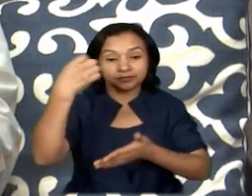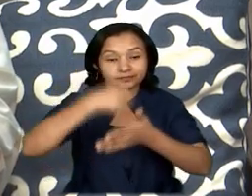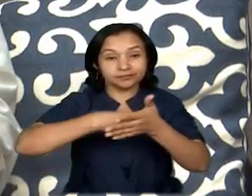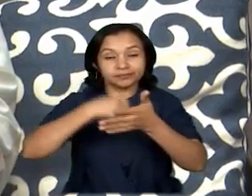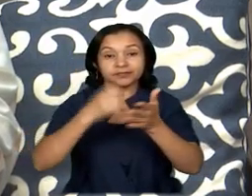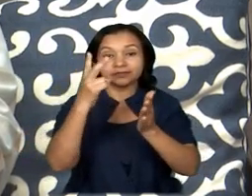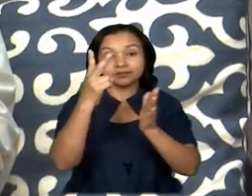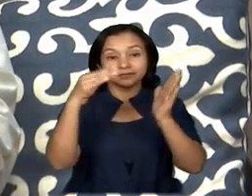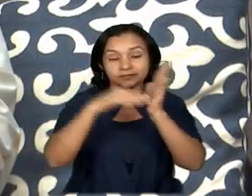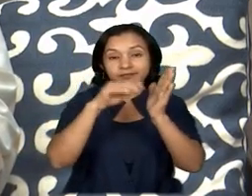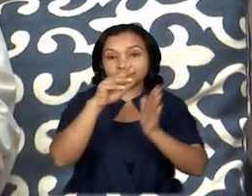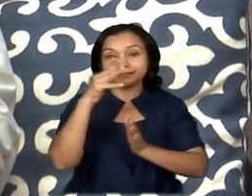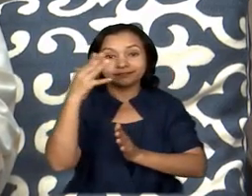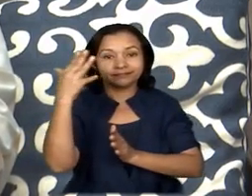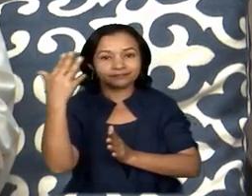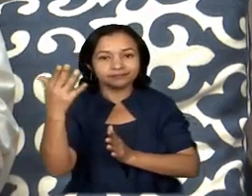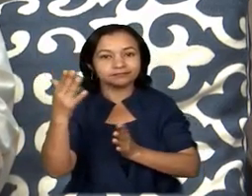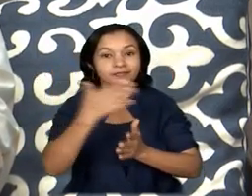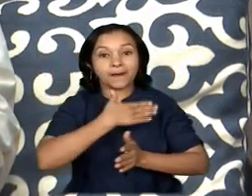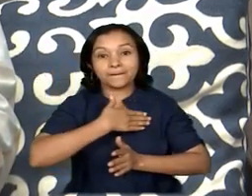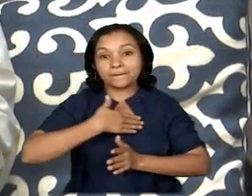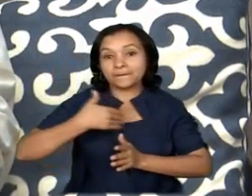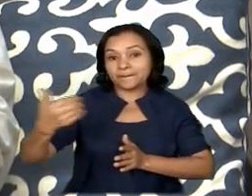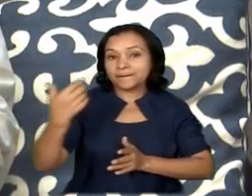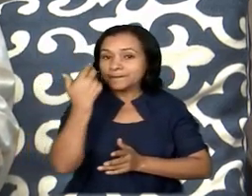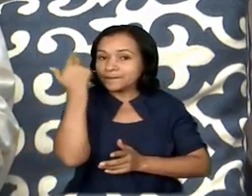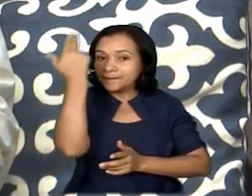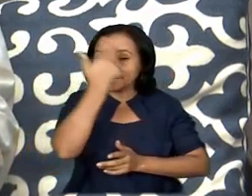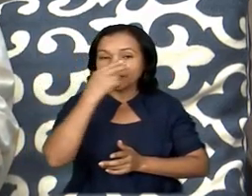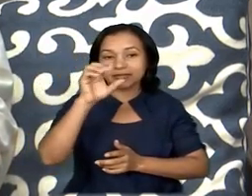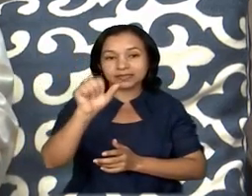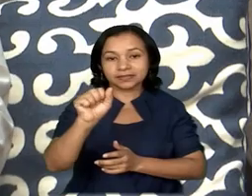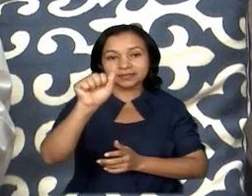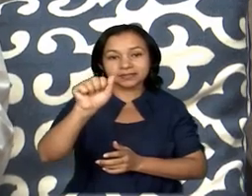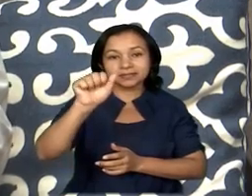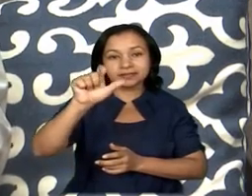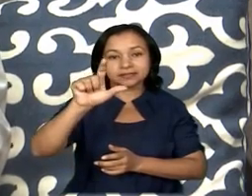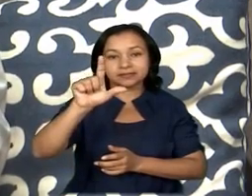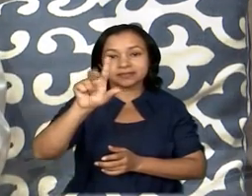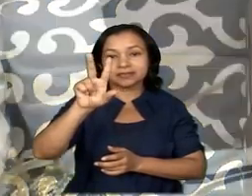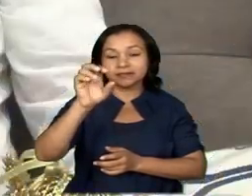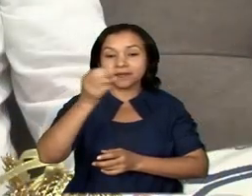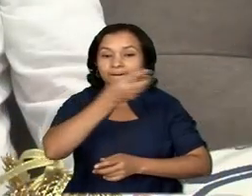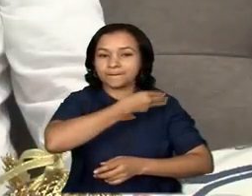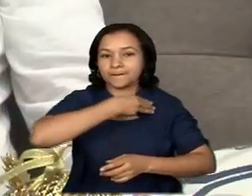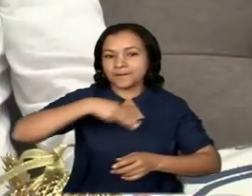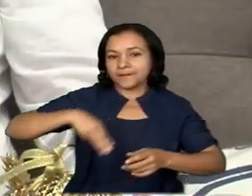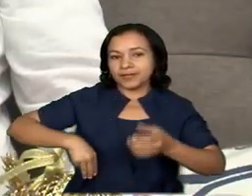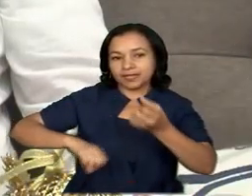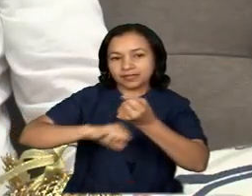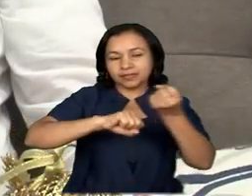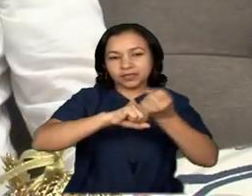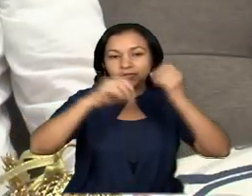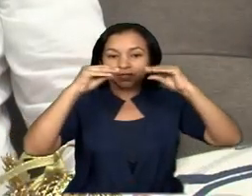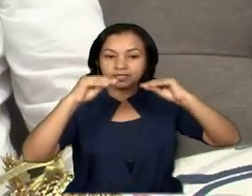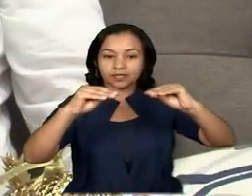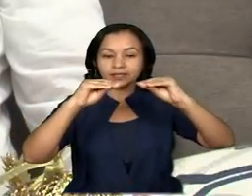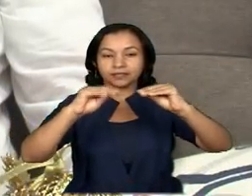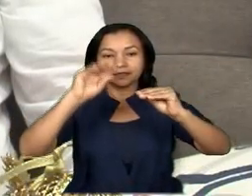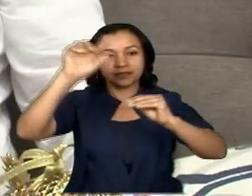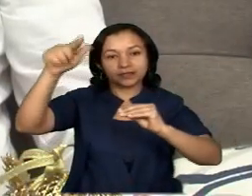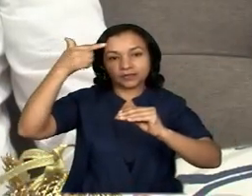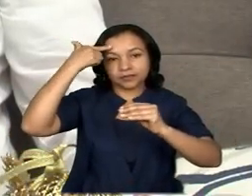el 2019. Y para ello, qué mejor que conversar con el compañero Salvador Vanegas, quien es ministro asesor para temas educativos del Gobierno